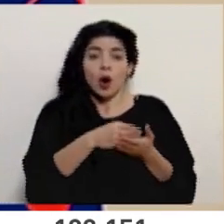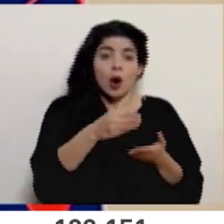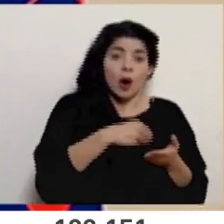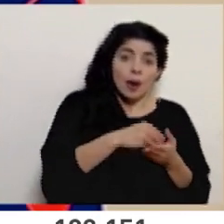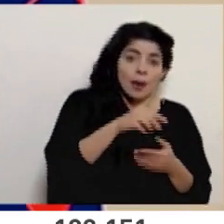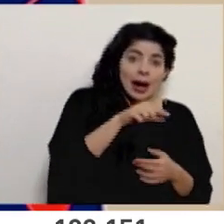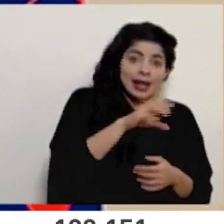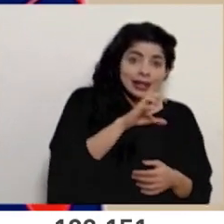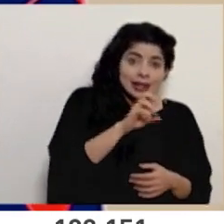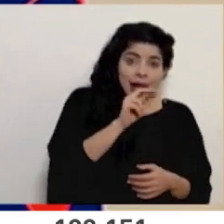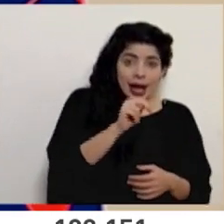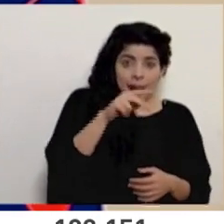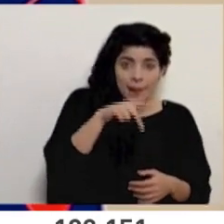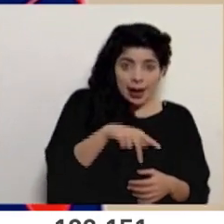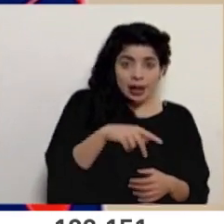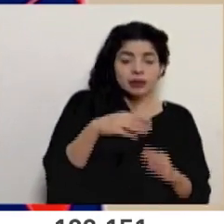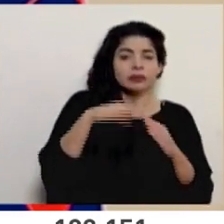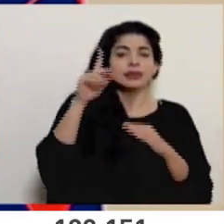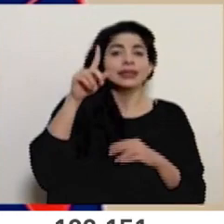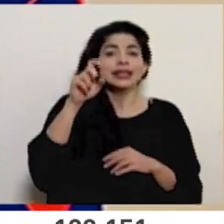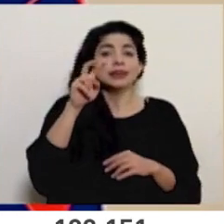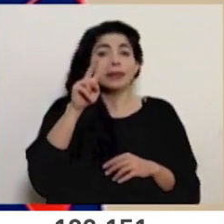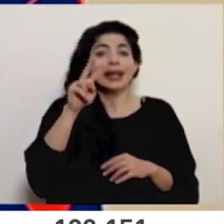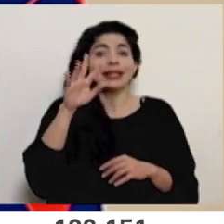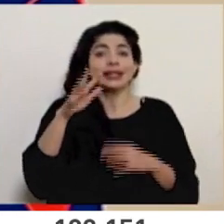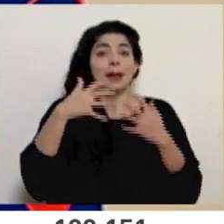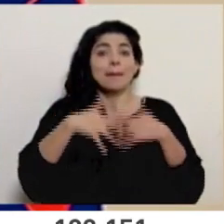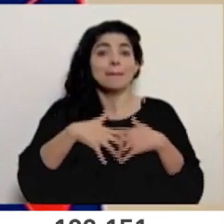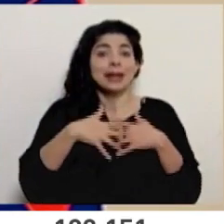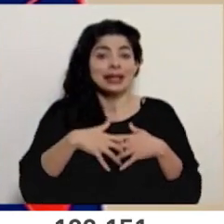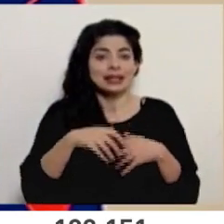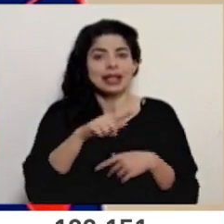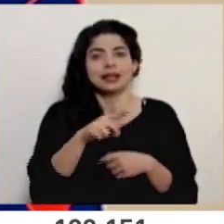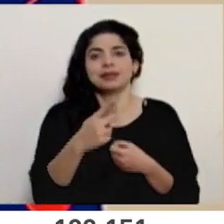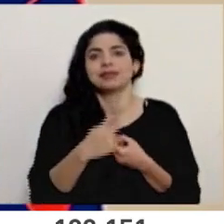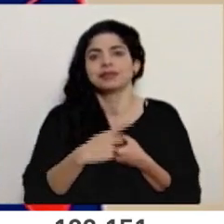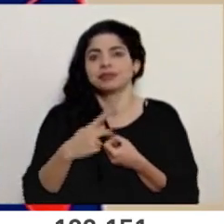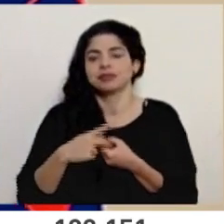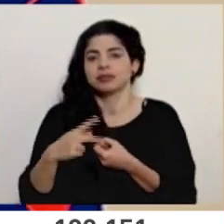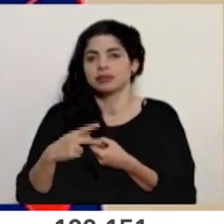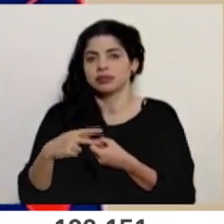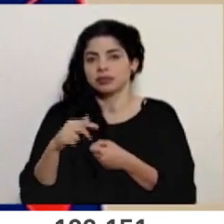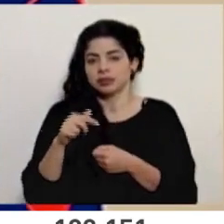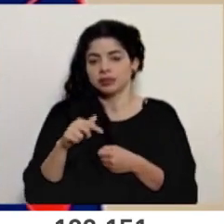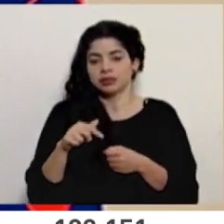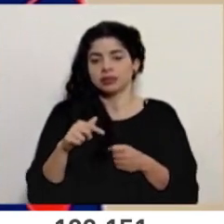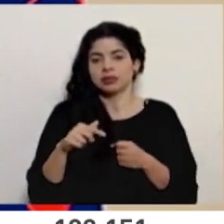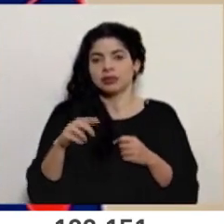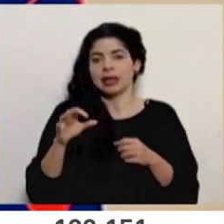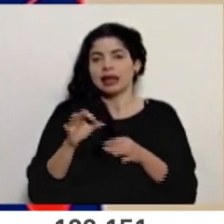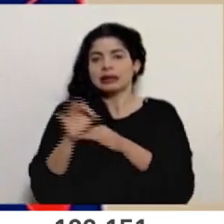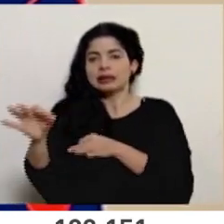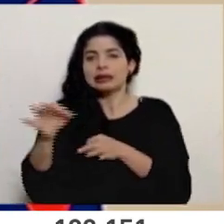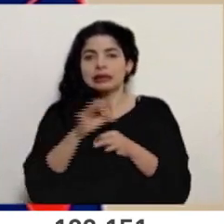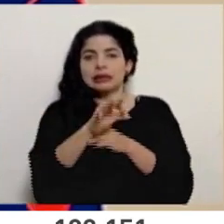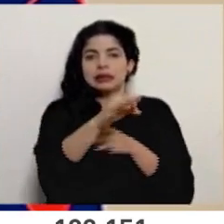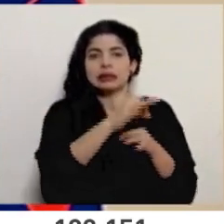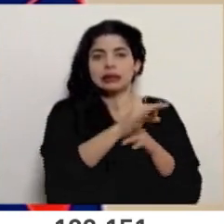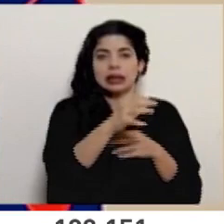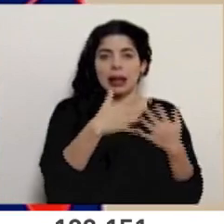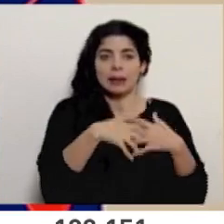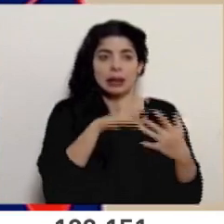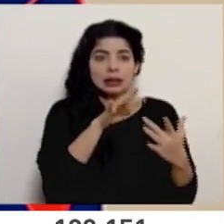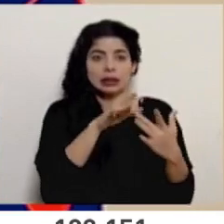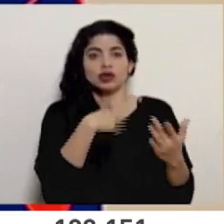que se hicieron al CNP y más de 125 empresas que participaron en los niveles locales a las que